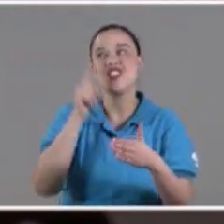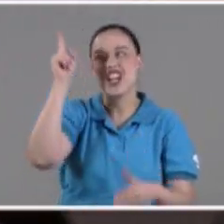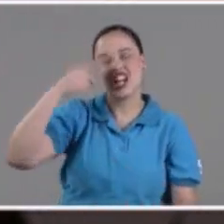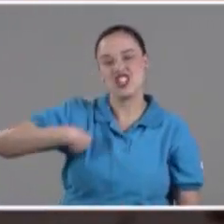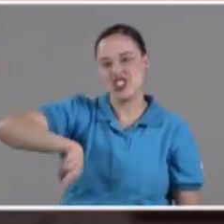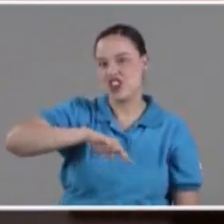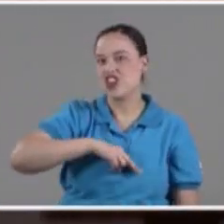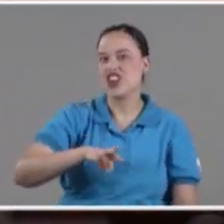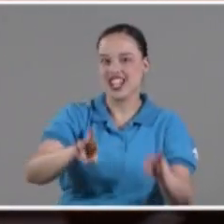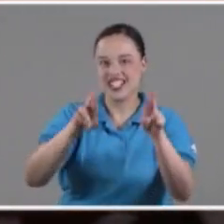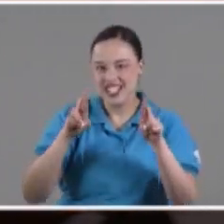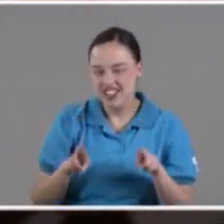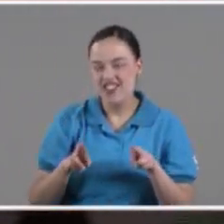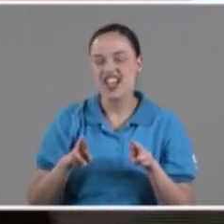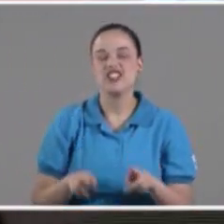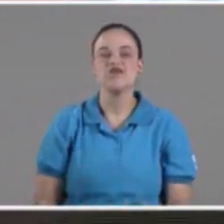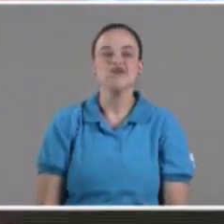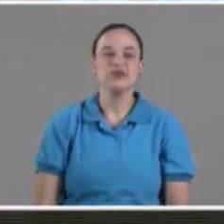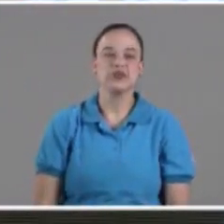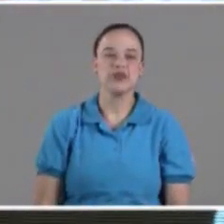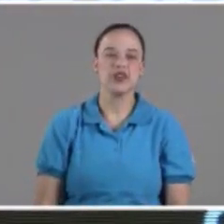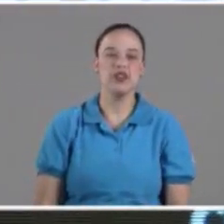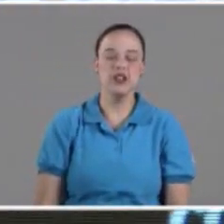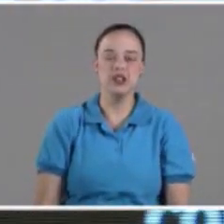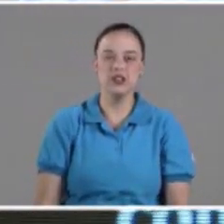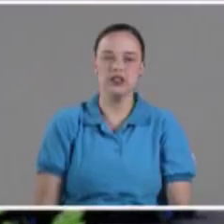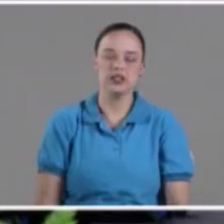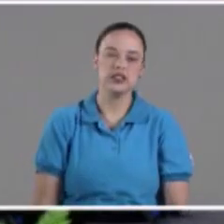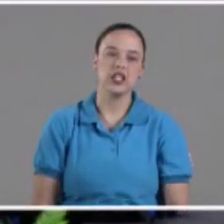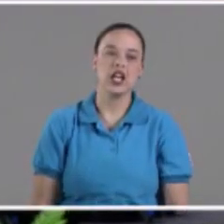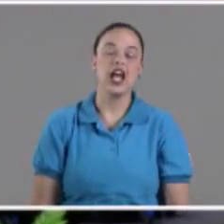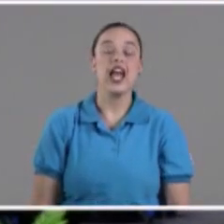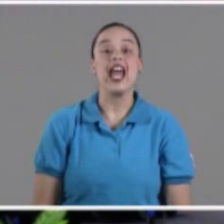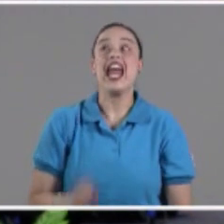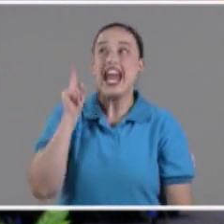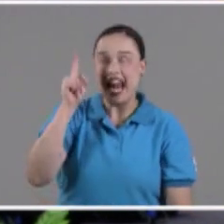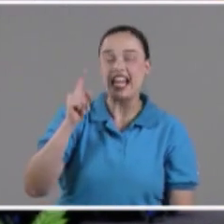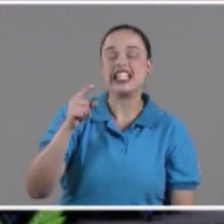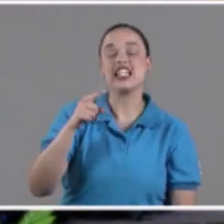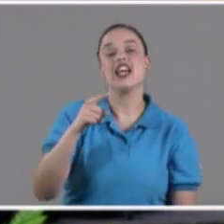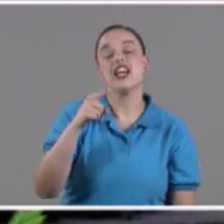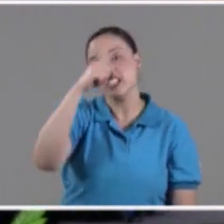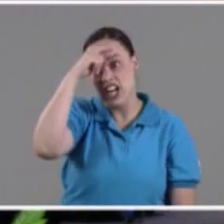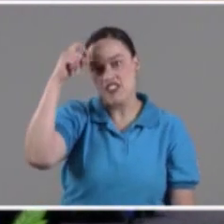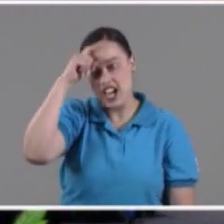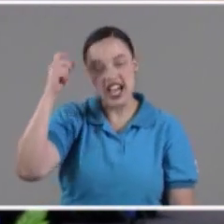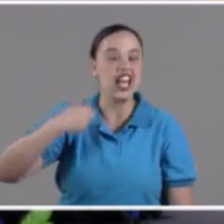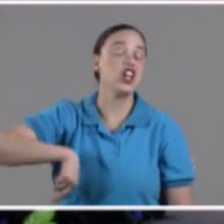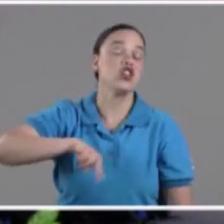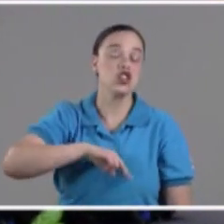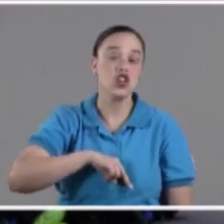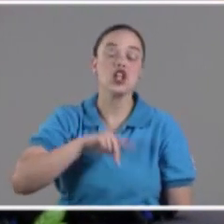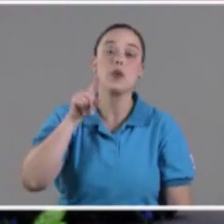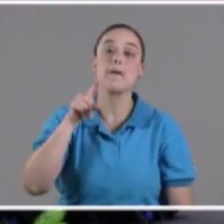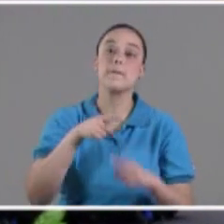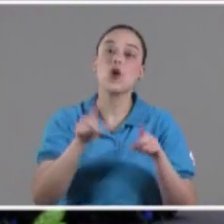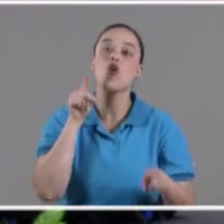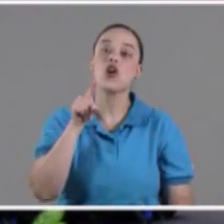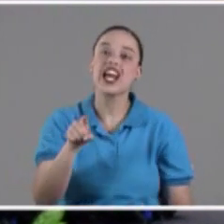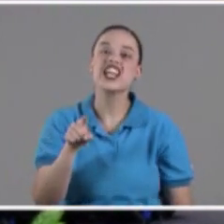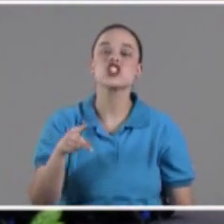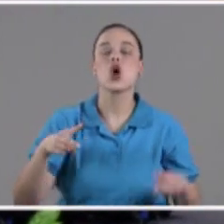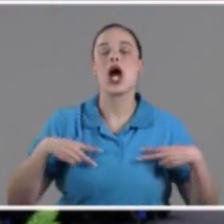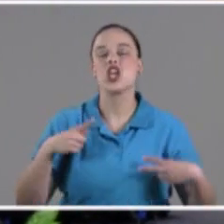se compromete a trabajar en nosotros y por eso hay una una profecía una